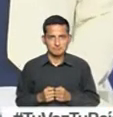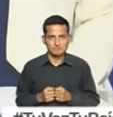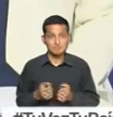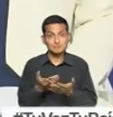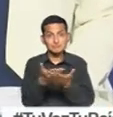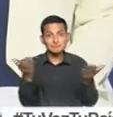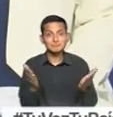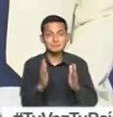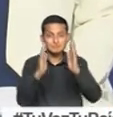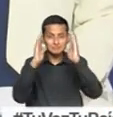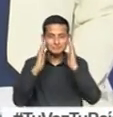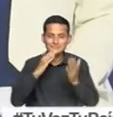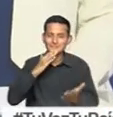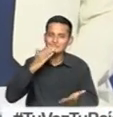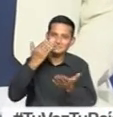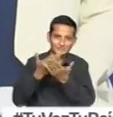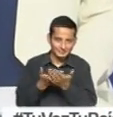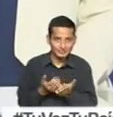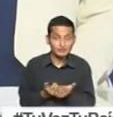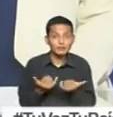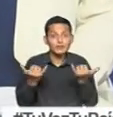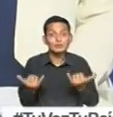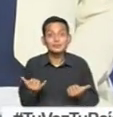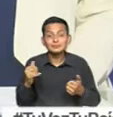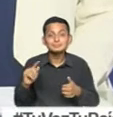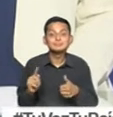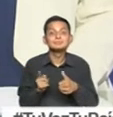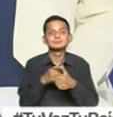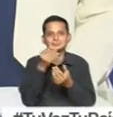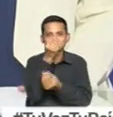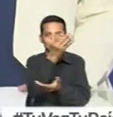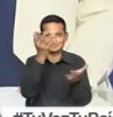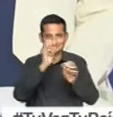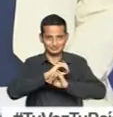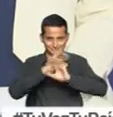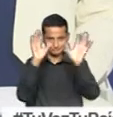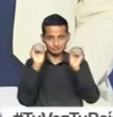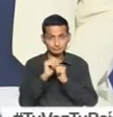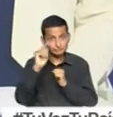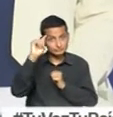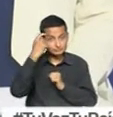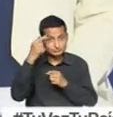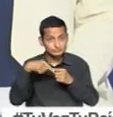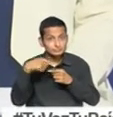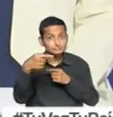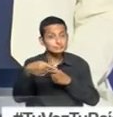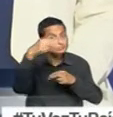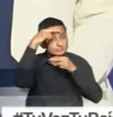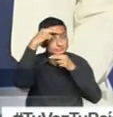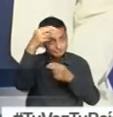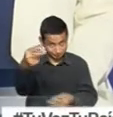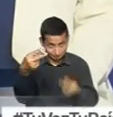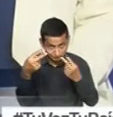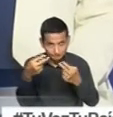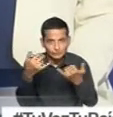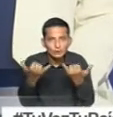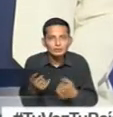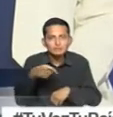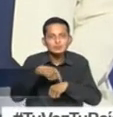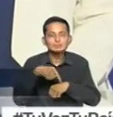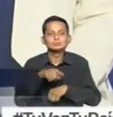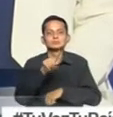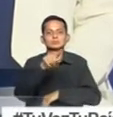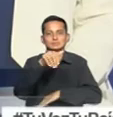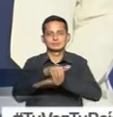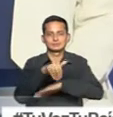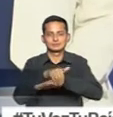Muchas gracias por habernos acompañado en esta primera entrega de noticias. Recuerde que su próxima cita informativa es hoy a la